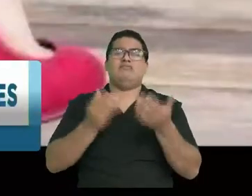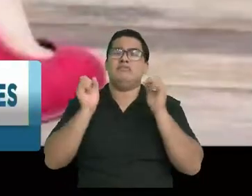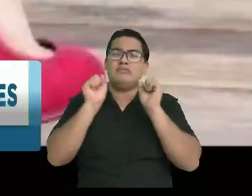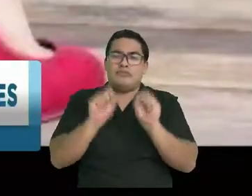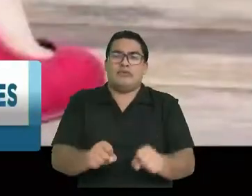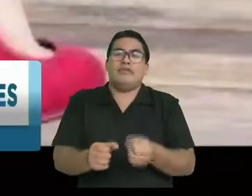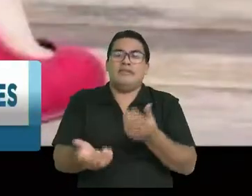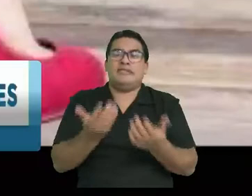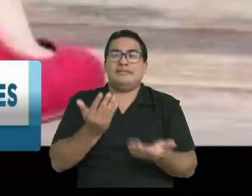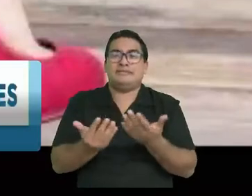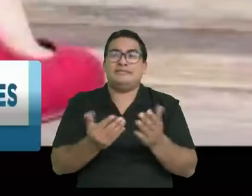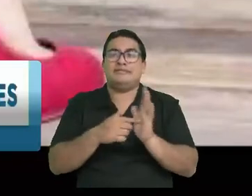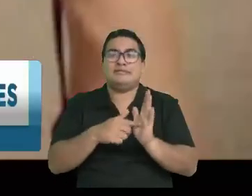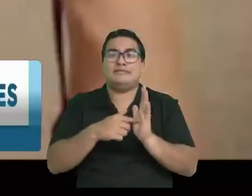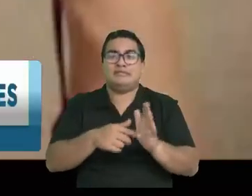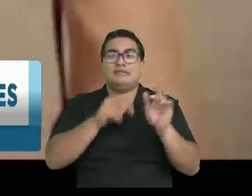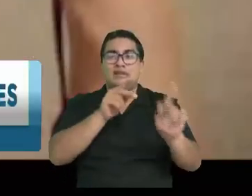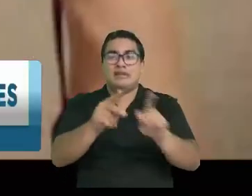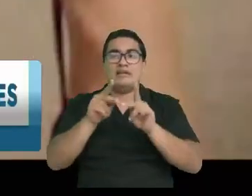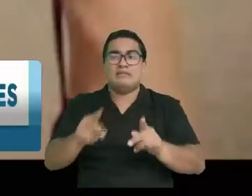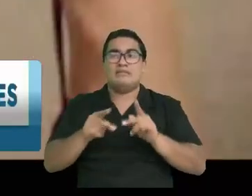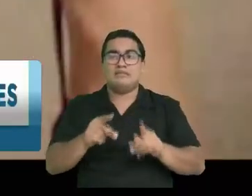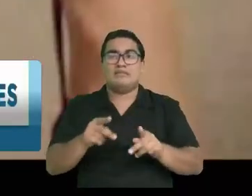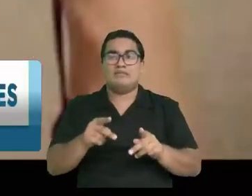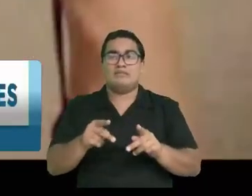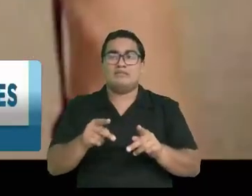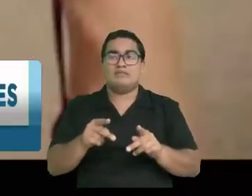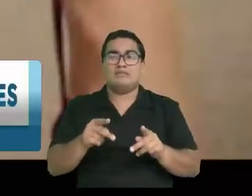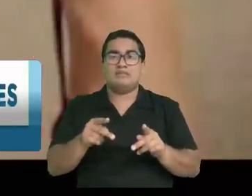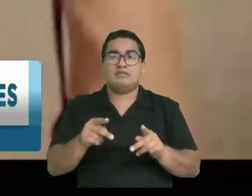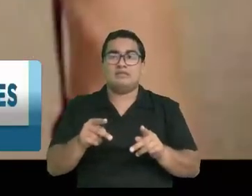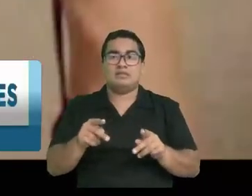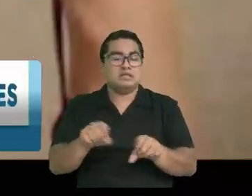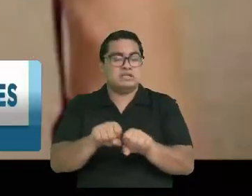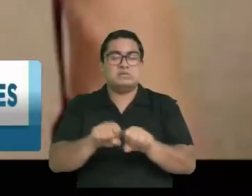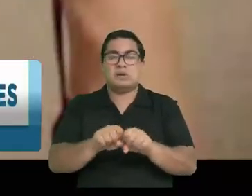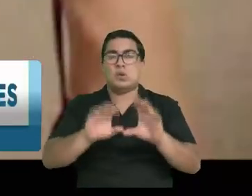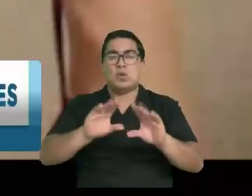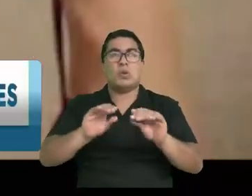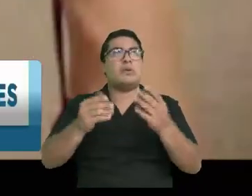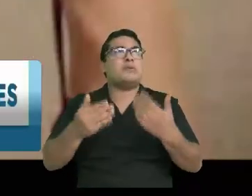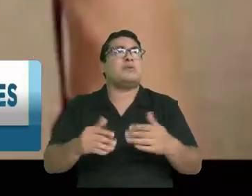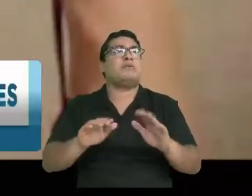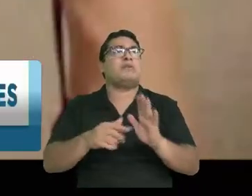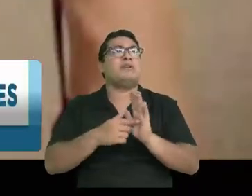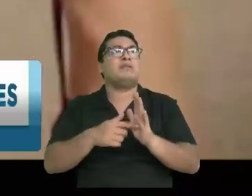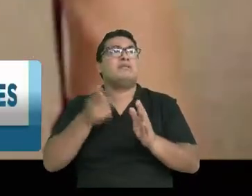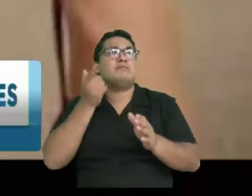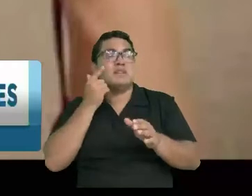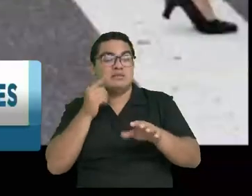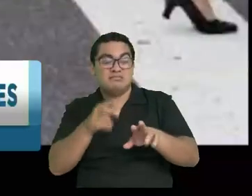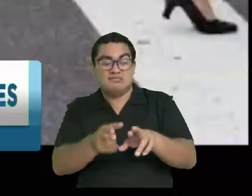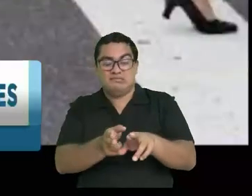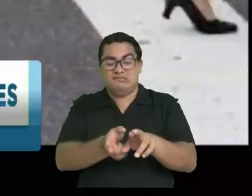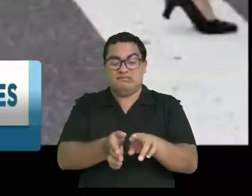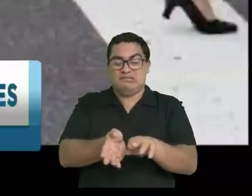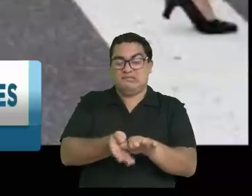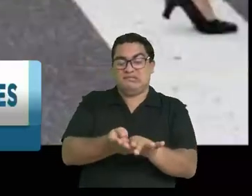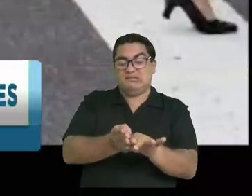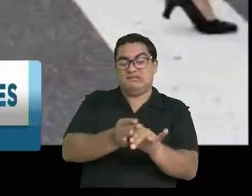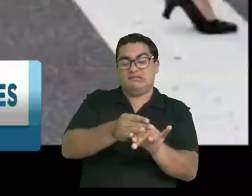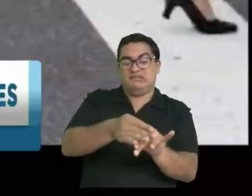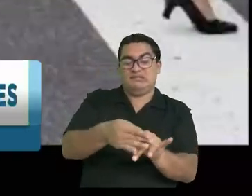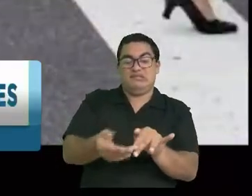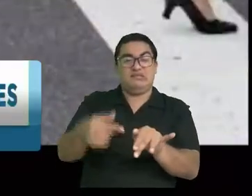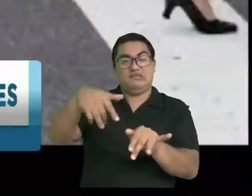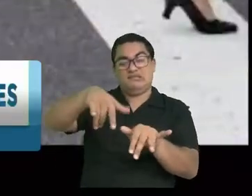es raro que las personas que no usen tacón se les presente un juanete. Mire esa deformación, doctor. Es correcto. Entonces, eso es por la